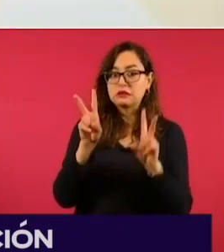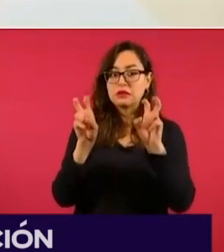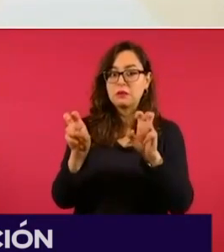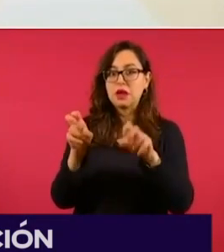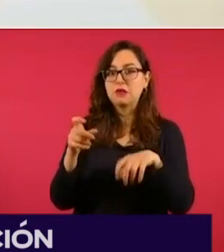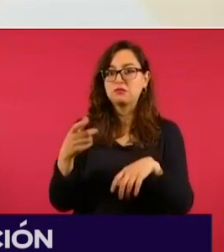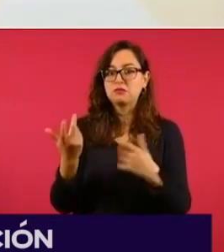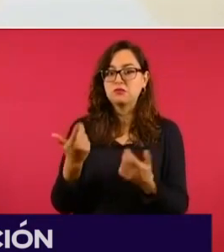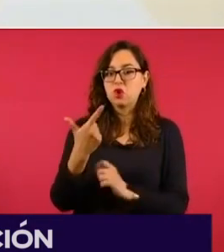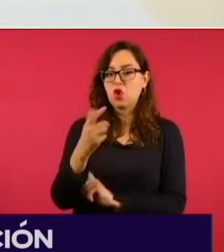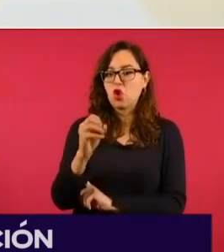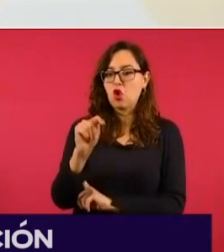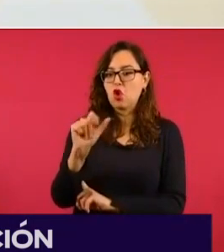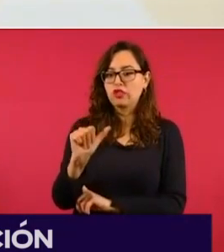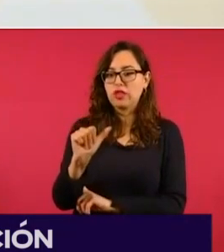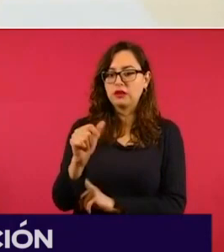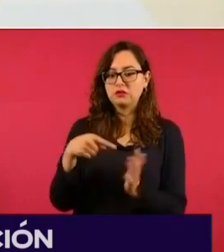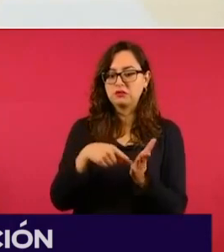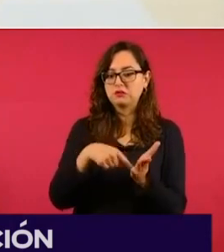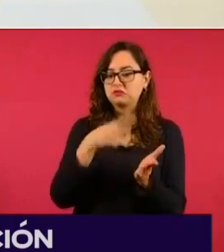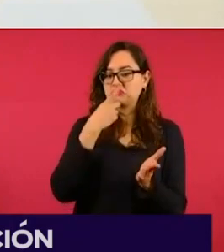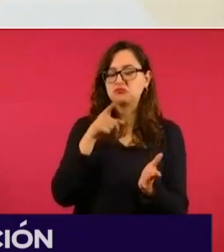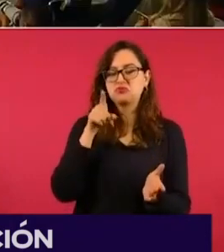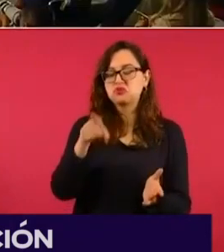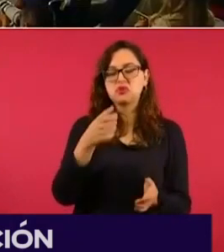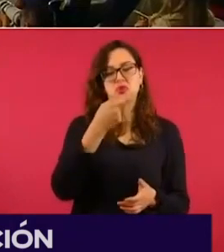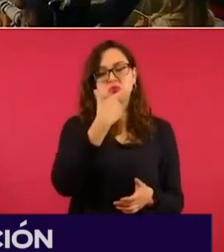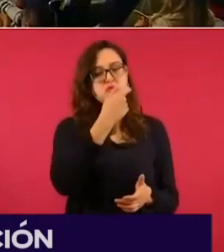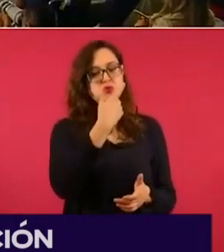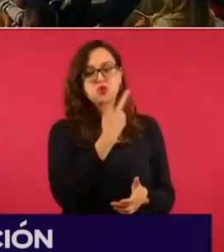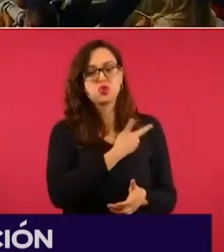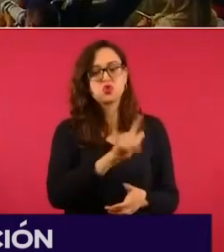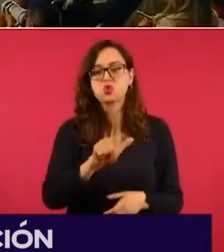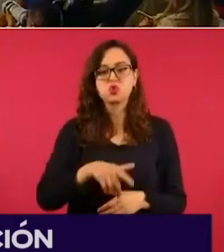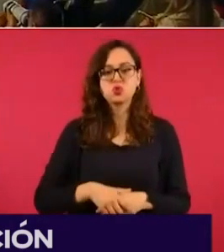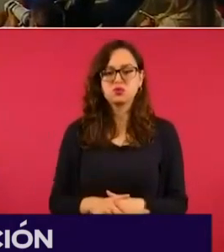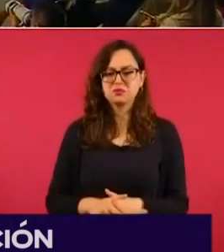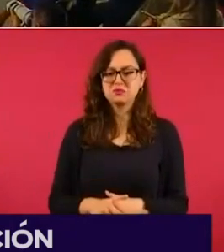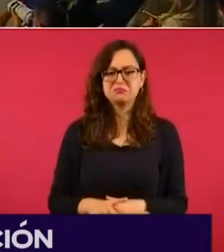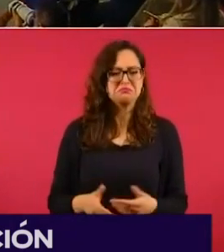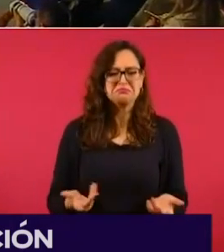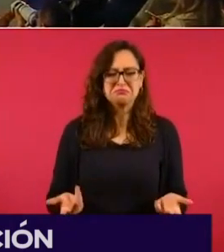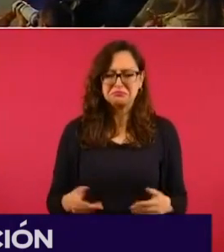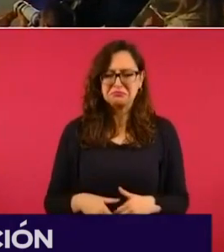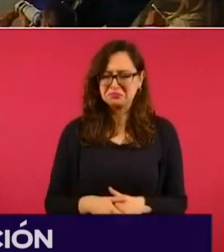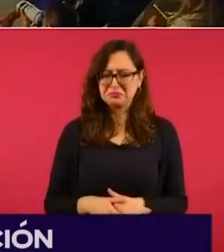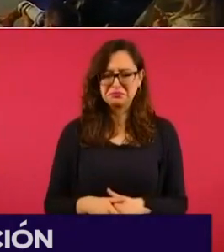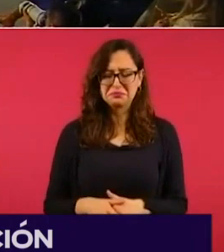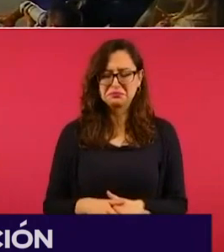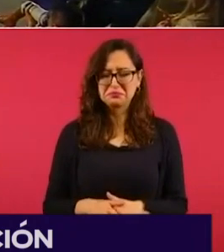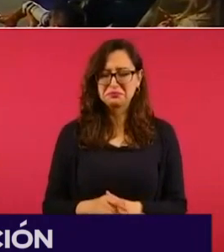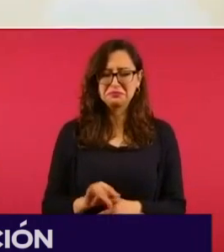dicho de otra manera un chorro un chin ya sabe No todo lo que se puede usted imaginar